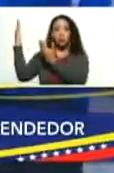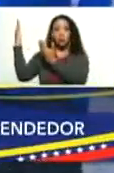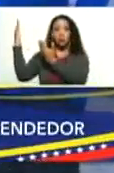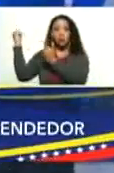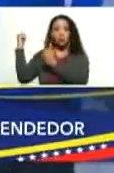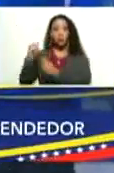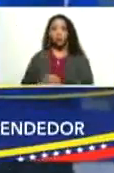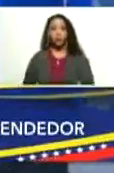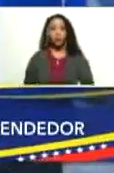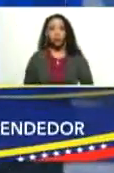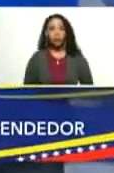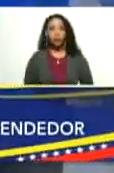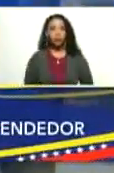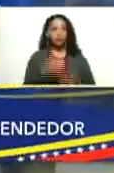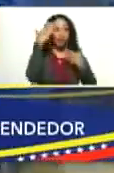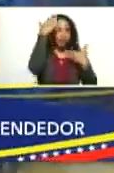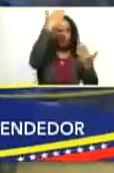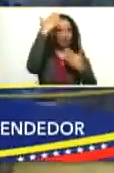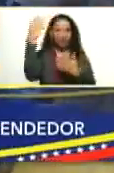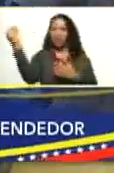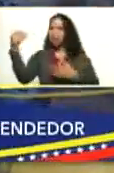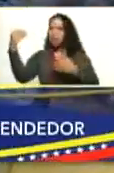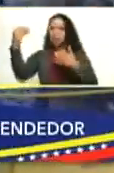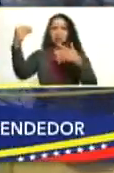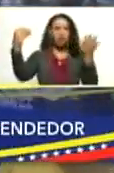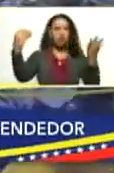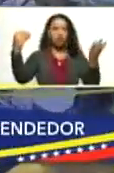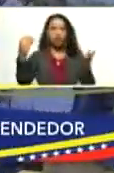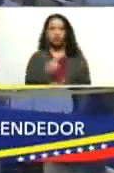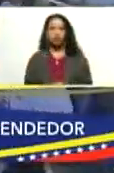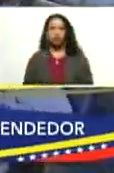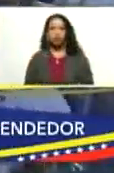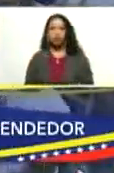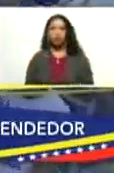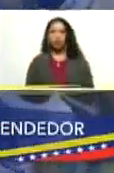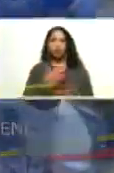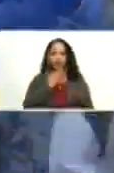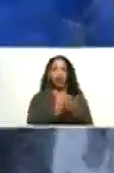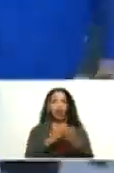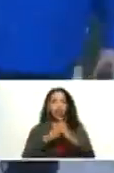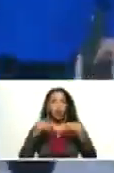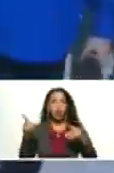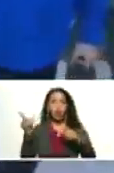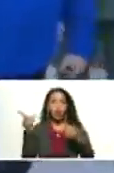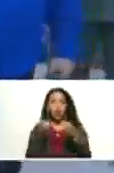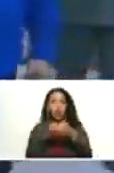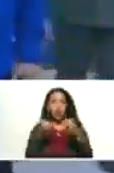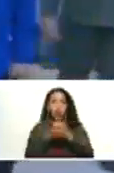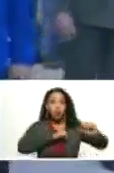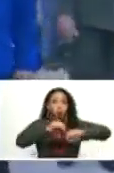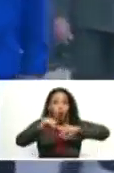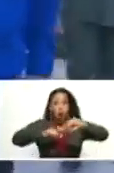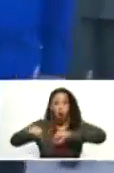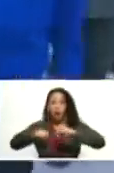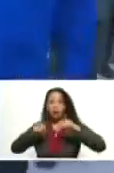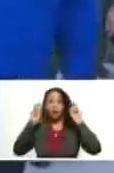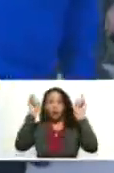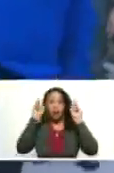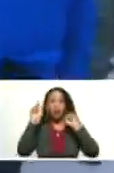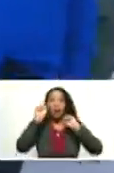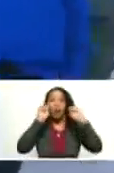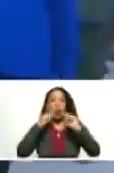Ah, mi saludo. ¿Qué más tenemos por aquí? Bueno, gracias a todo este motor productivo en el estado turístico, tengo que